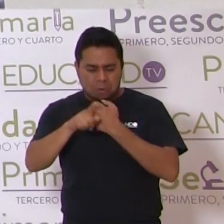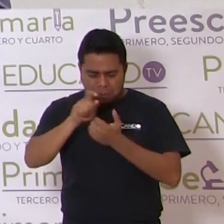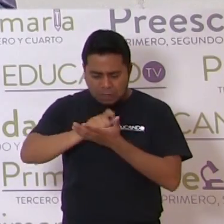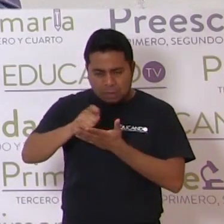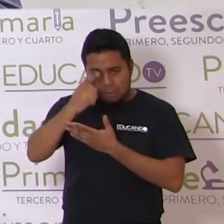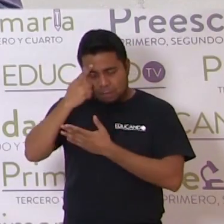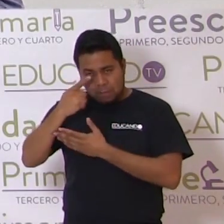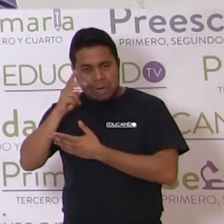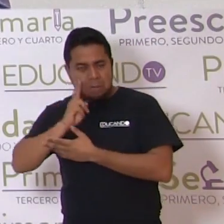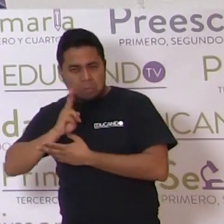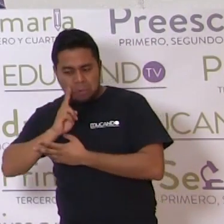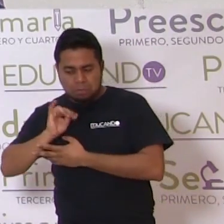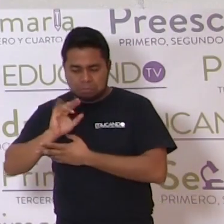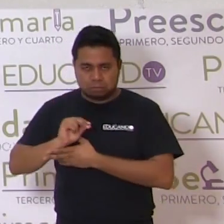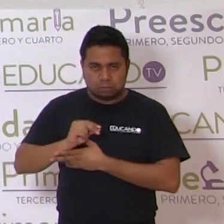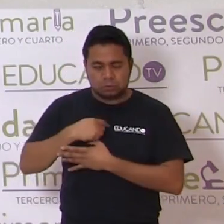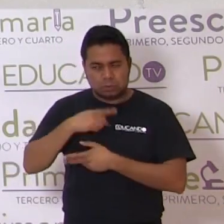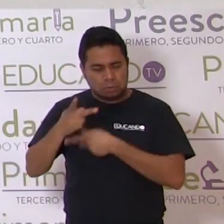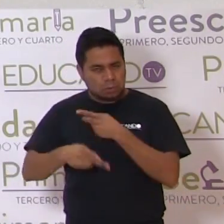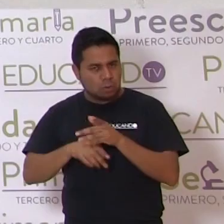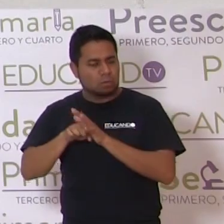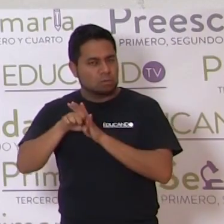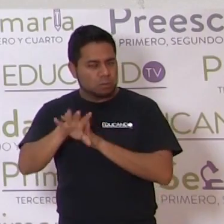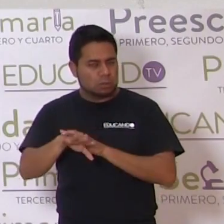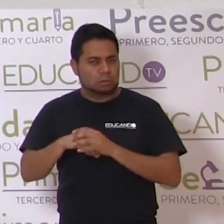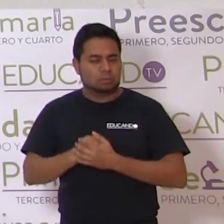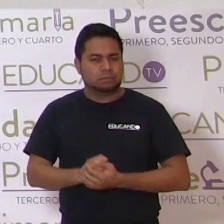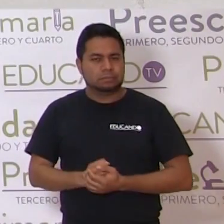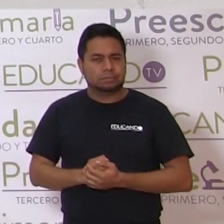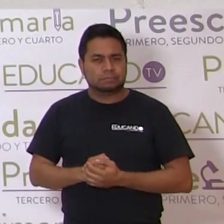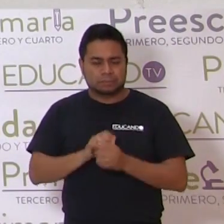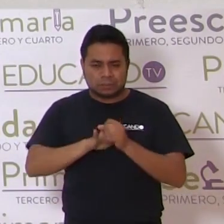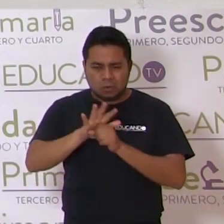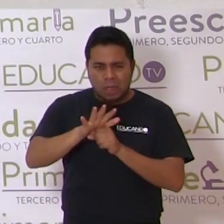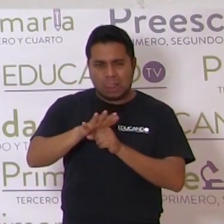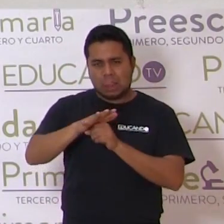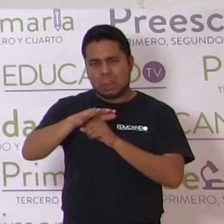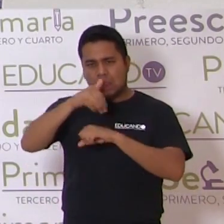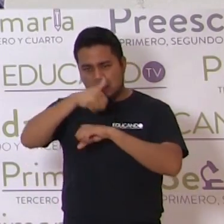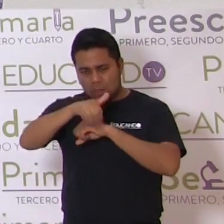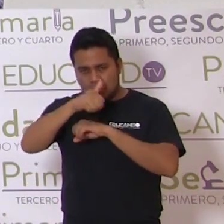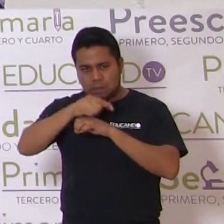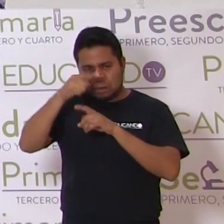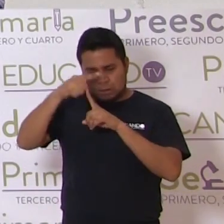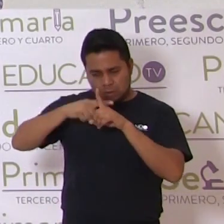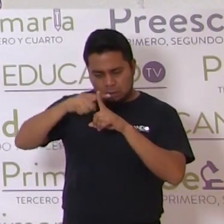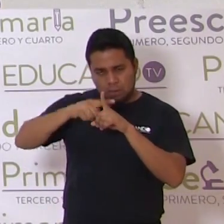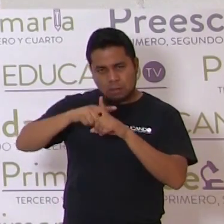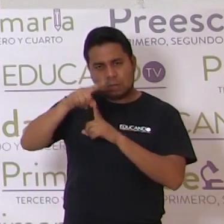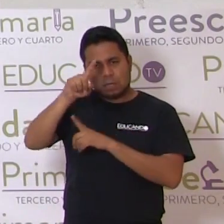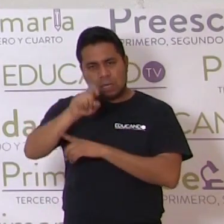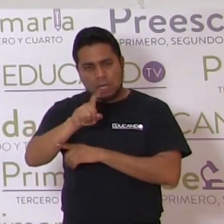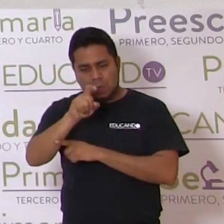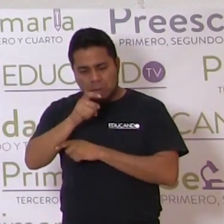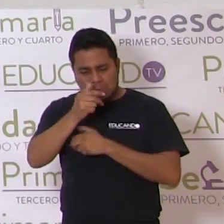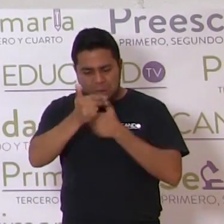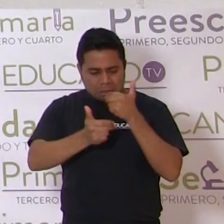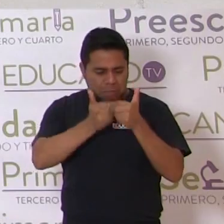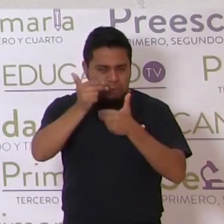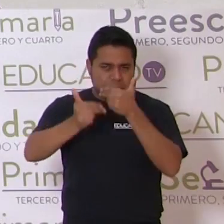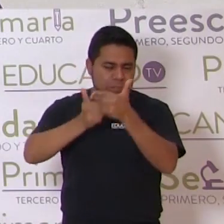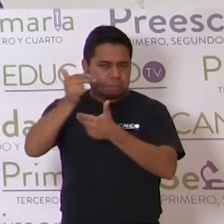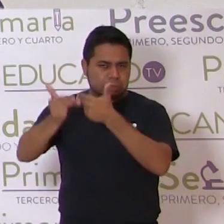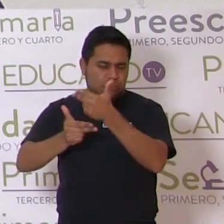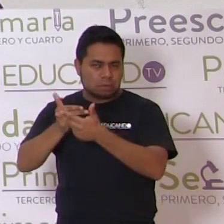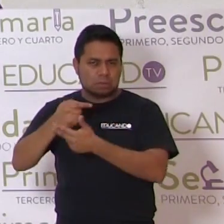ejemplo, si yo pregunto, ¿a qué temperatura el agua se empieza a evaporar?